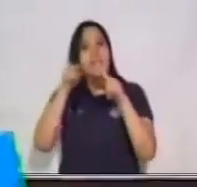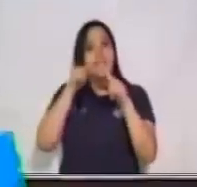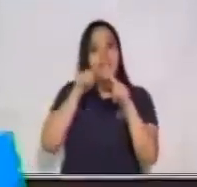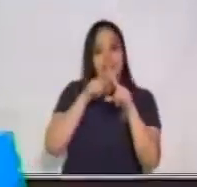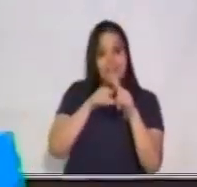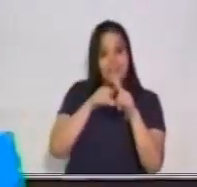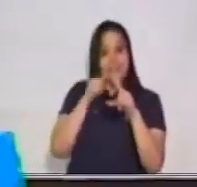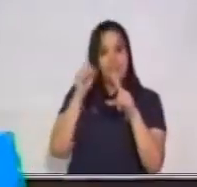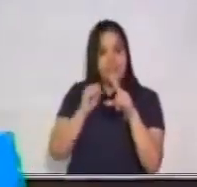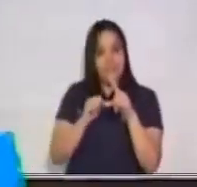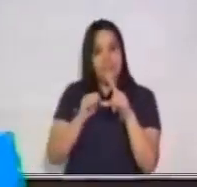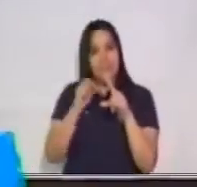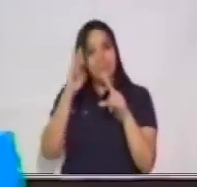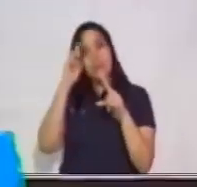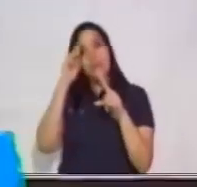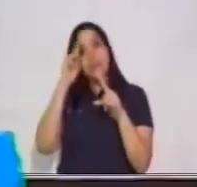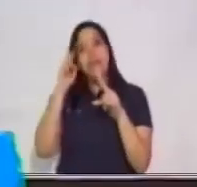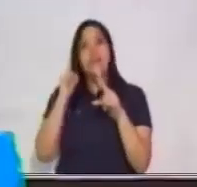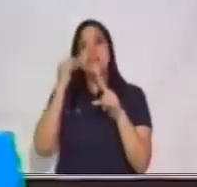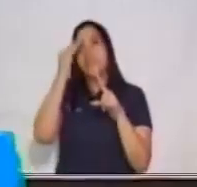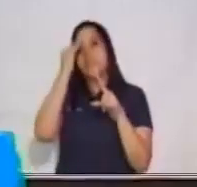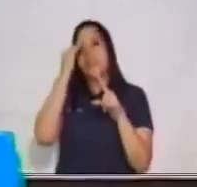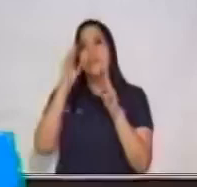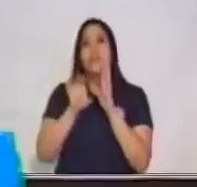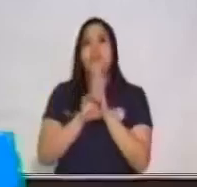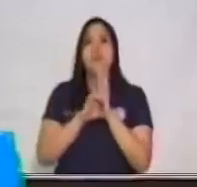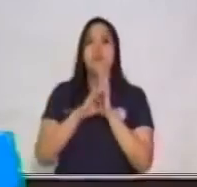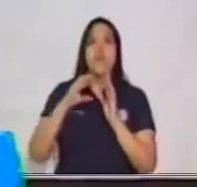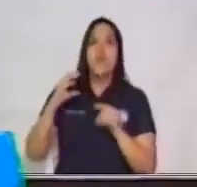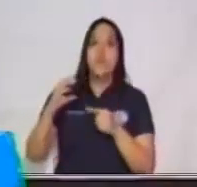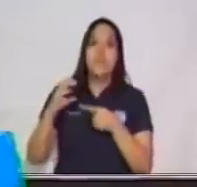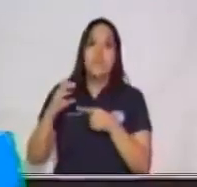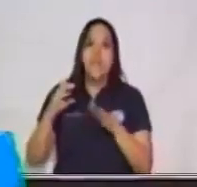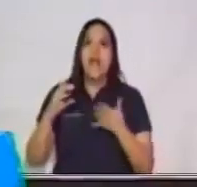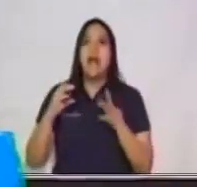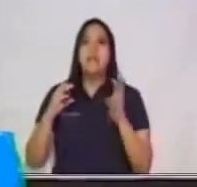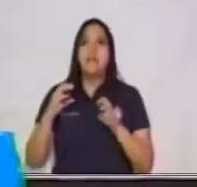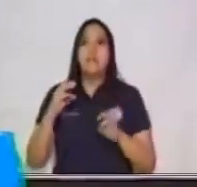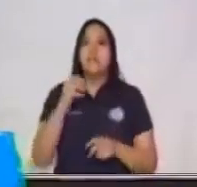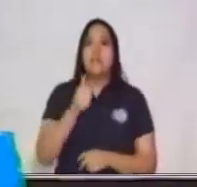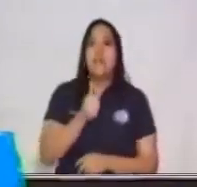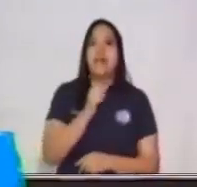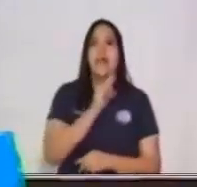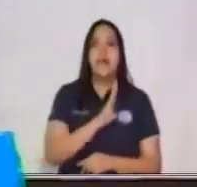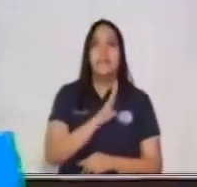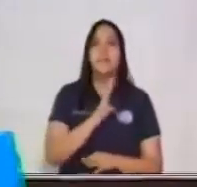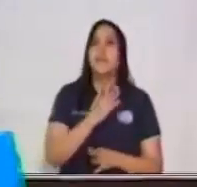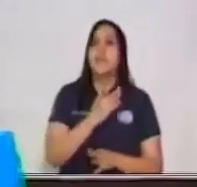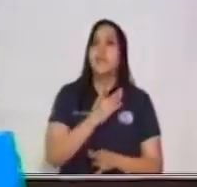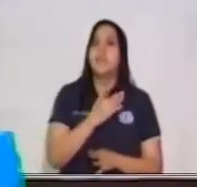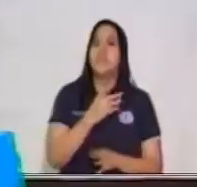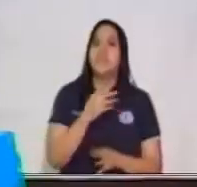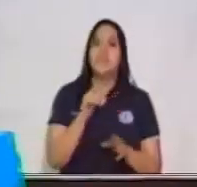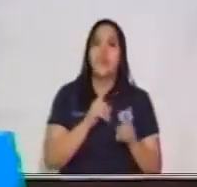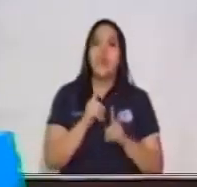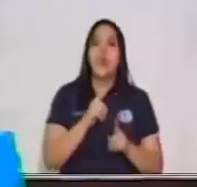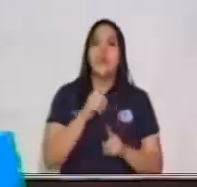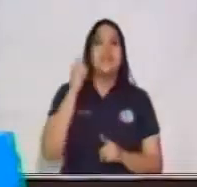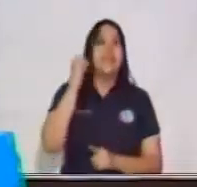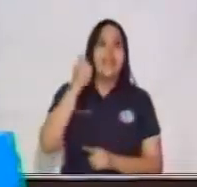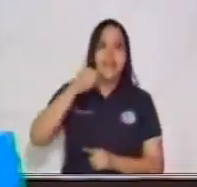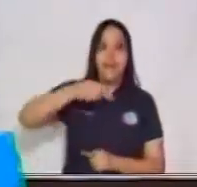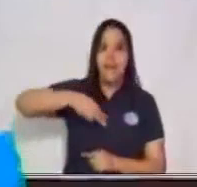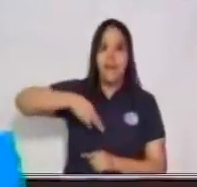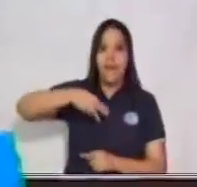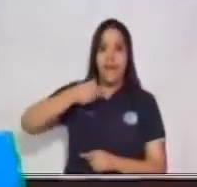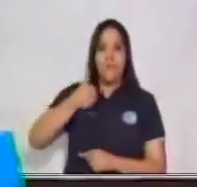necesitamos los lados A y B, A, B y el ángulo gamma.